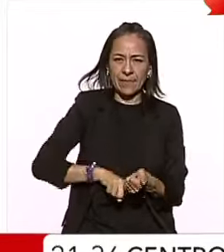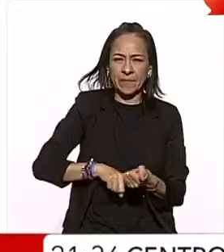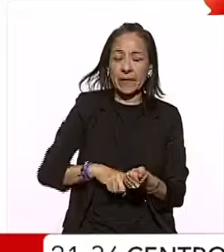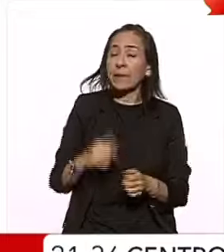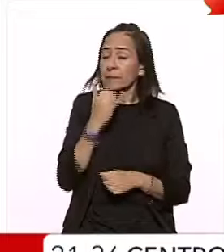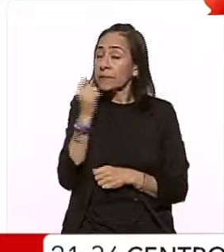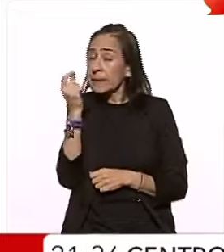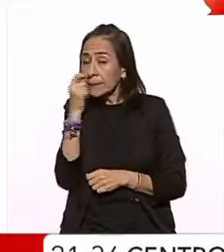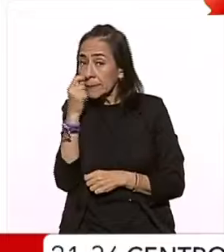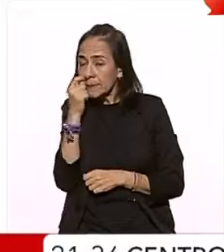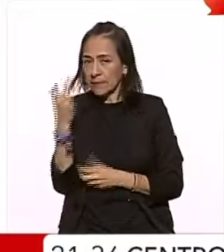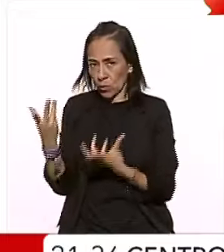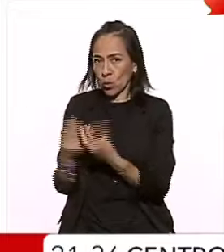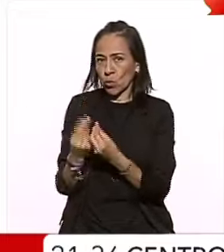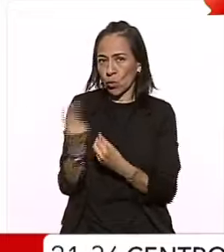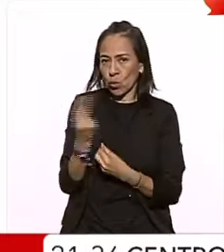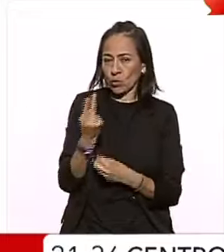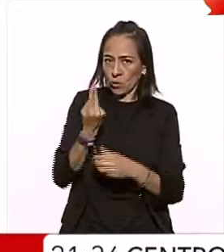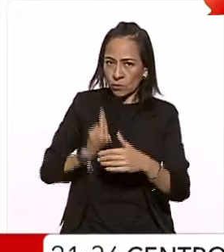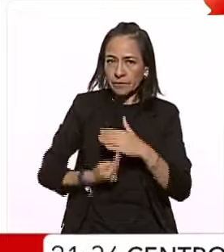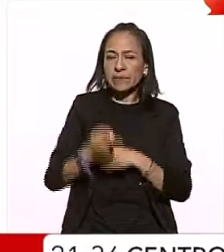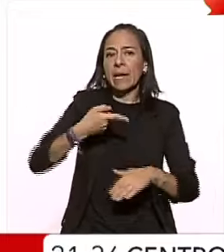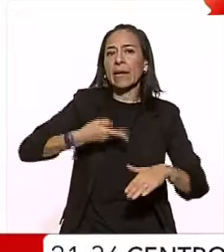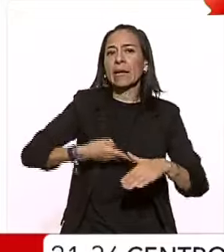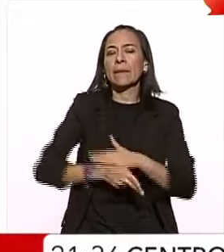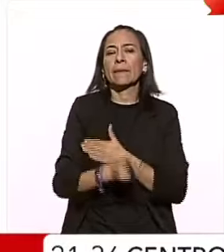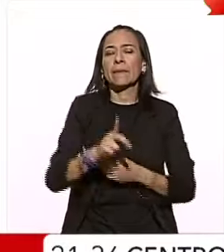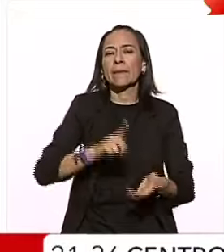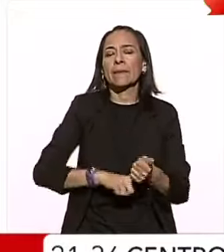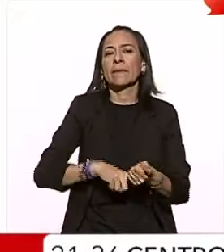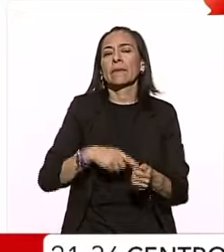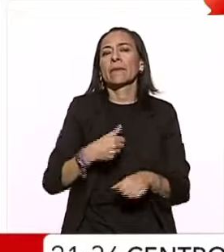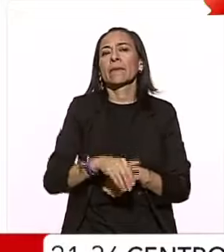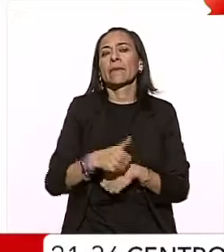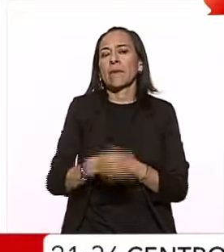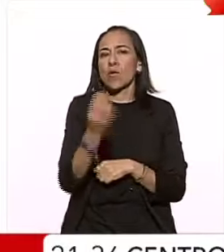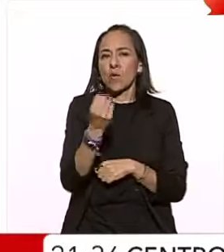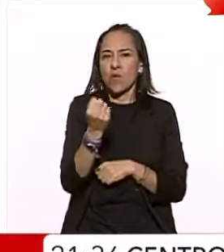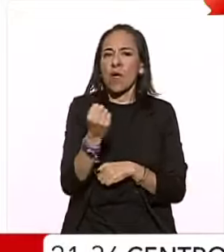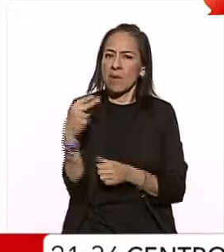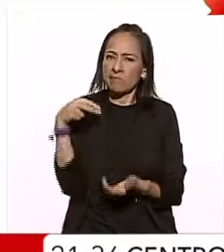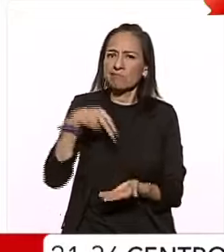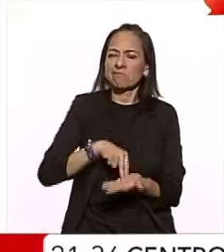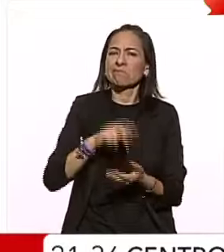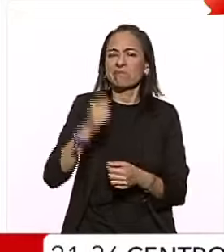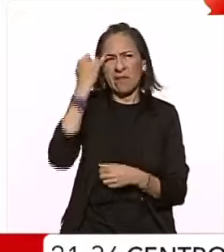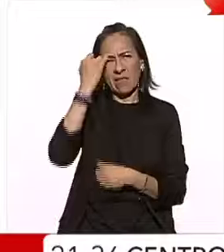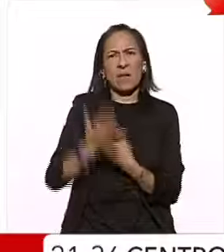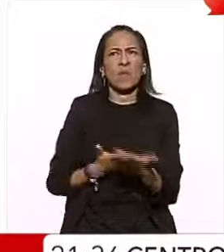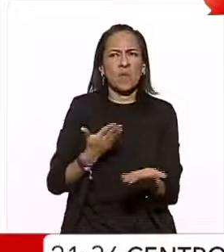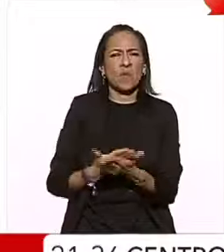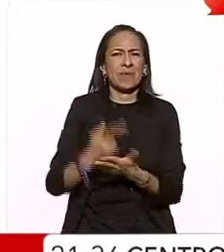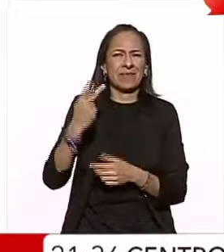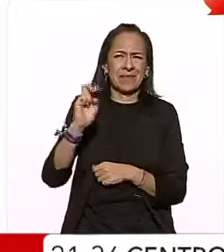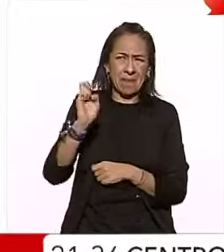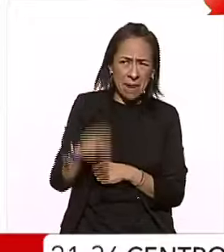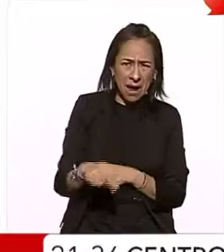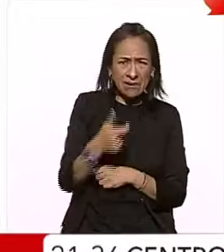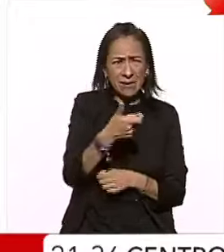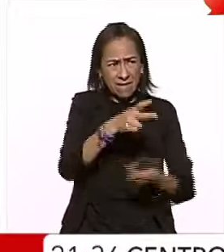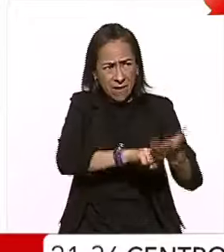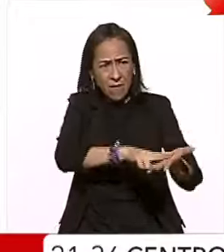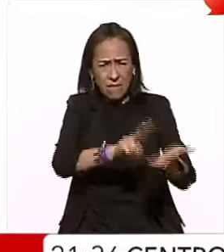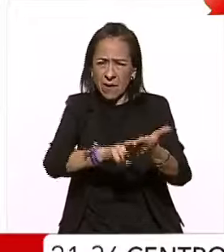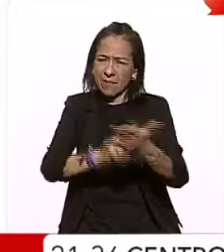del metro y ahí no desaprovechó la oportunidad de subirse al debate sobre la iniciativa panista para diferenciar los precios de ese